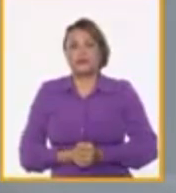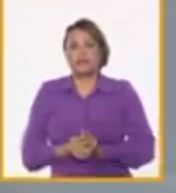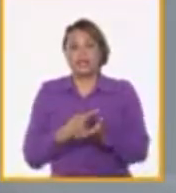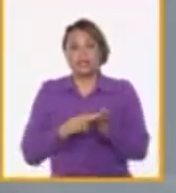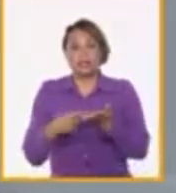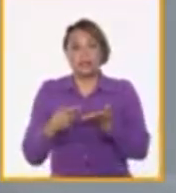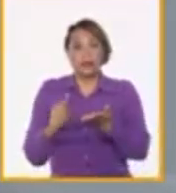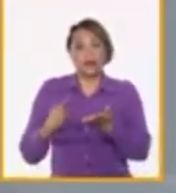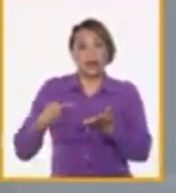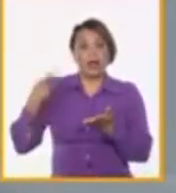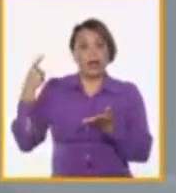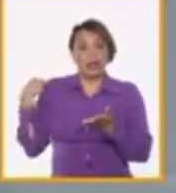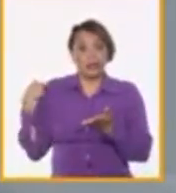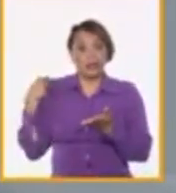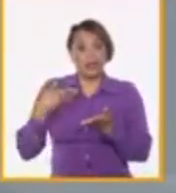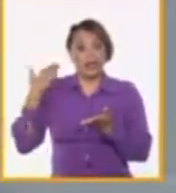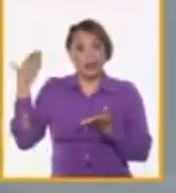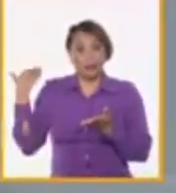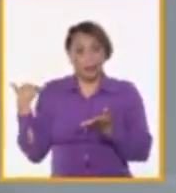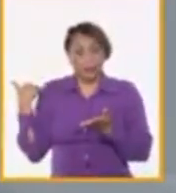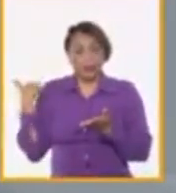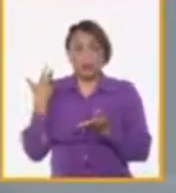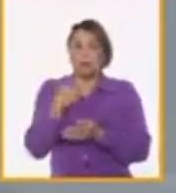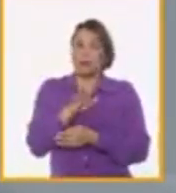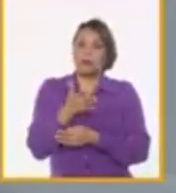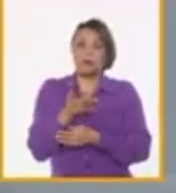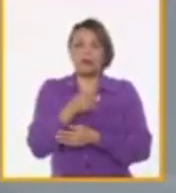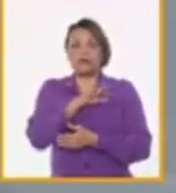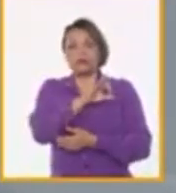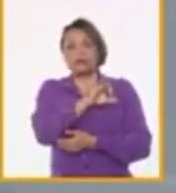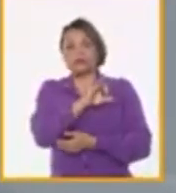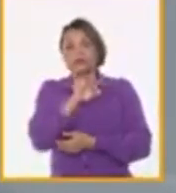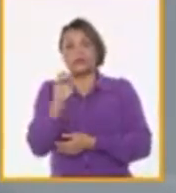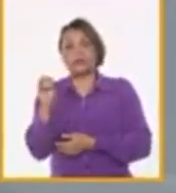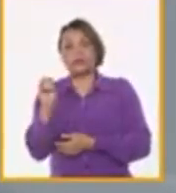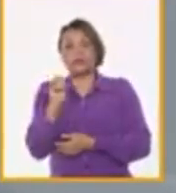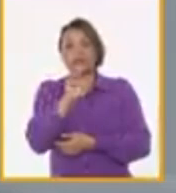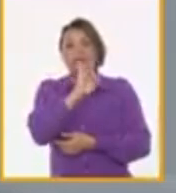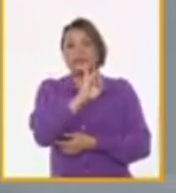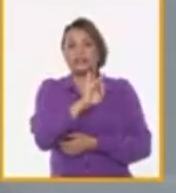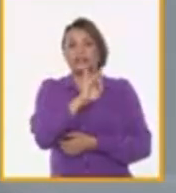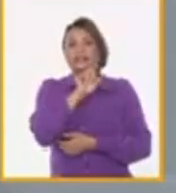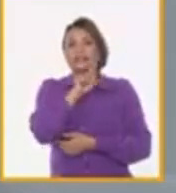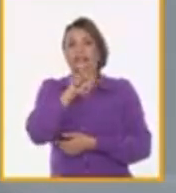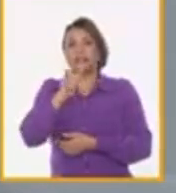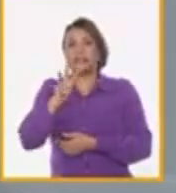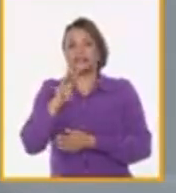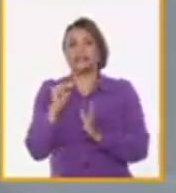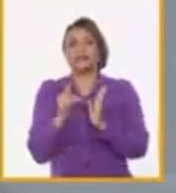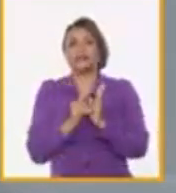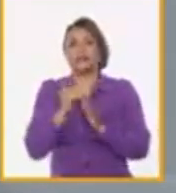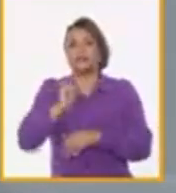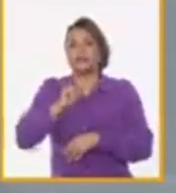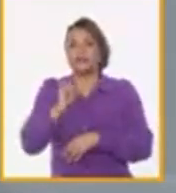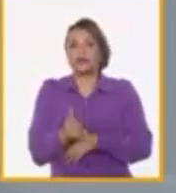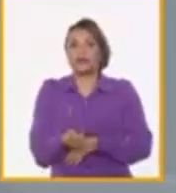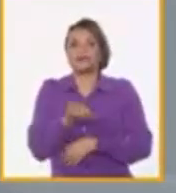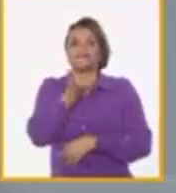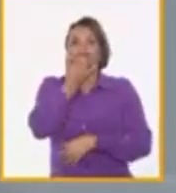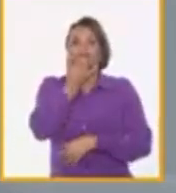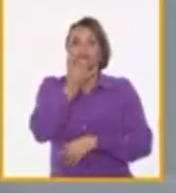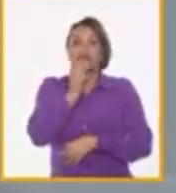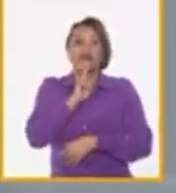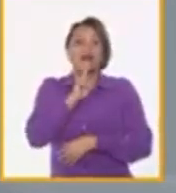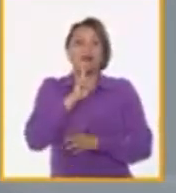anterior tuvimos como promedio unos 713 mil personas afectadas por redes. Si a eso